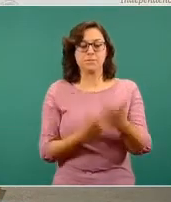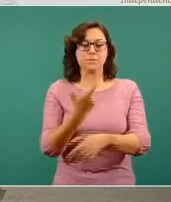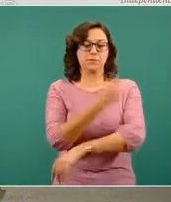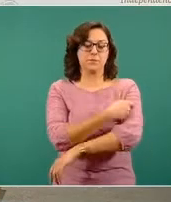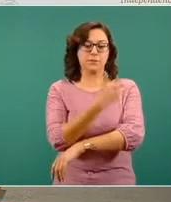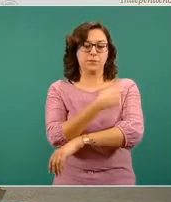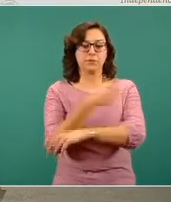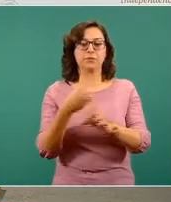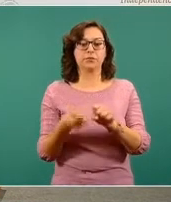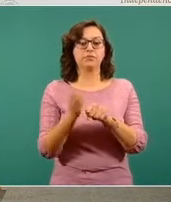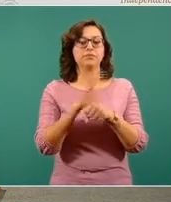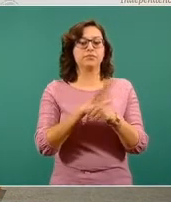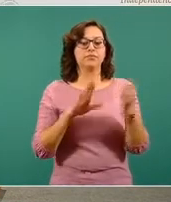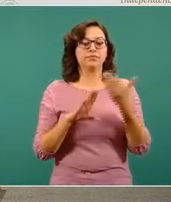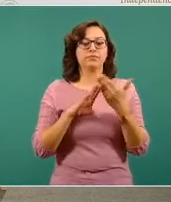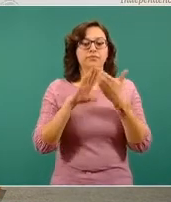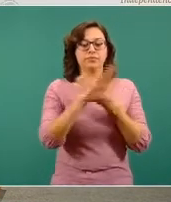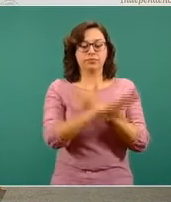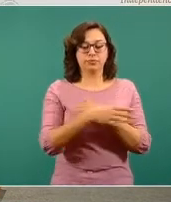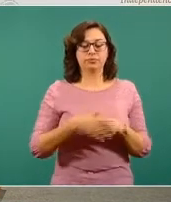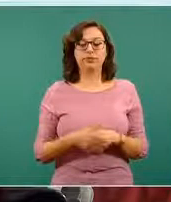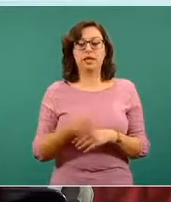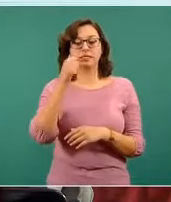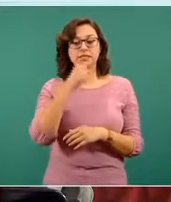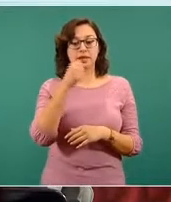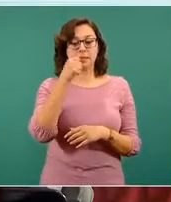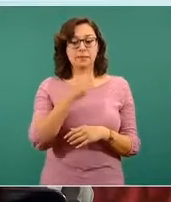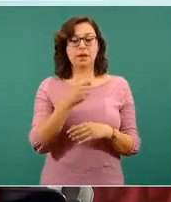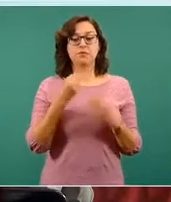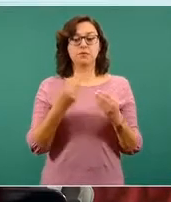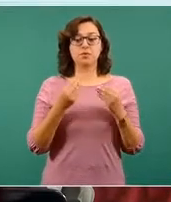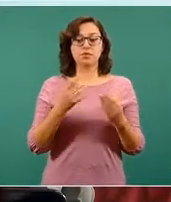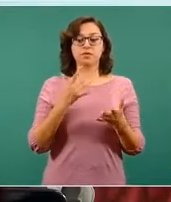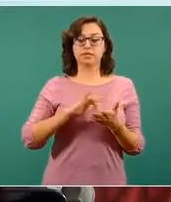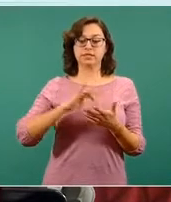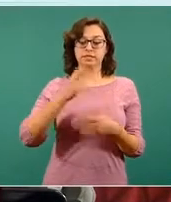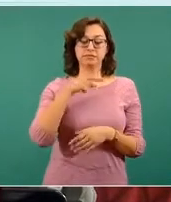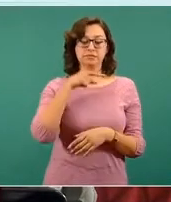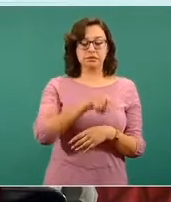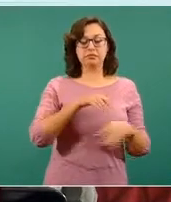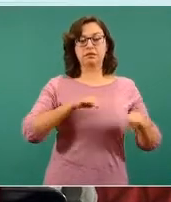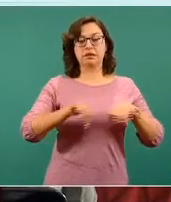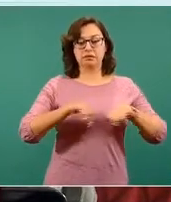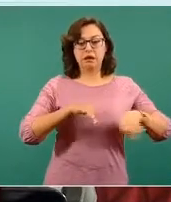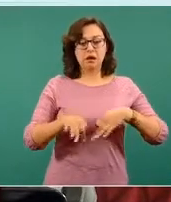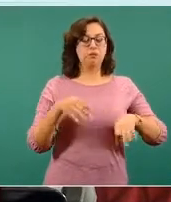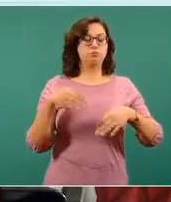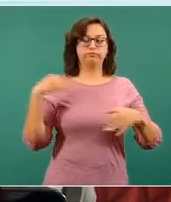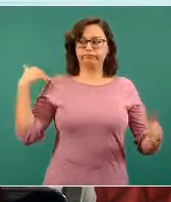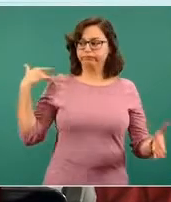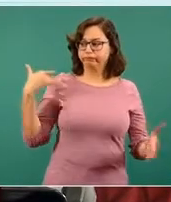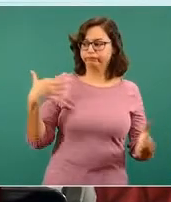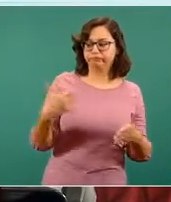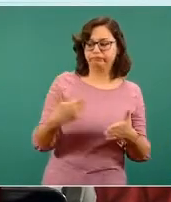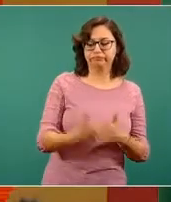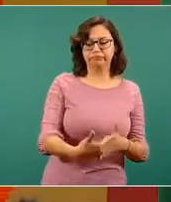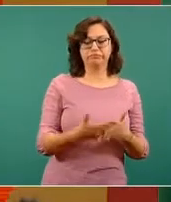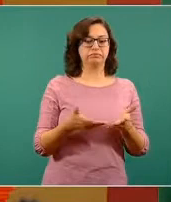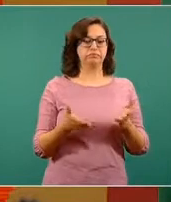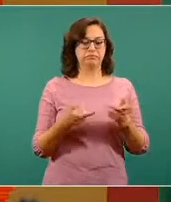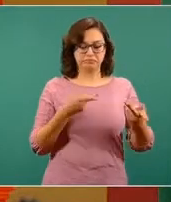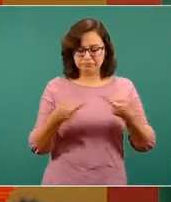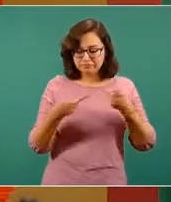COVID-19 y que trabajó, se lo agradecemos siempre, trabajó varias semanas para que pudiéramos finalmente publicar